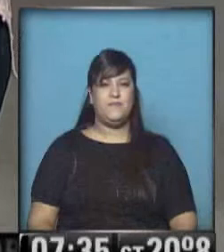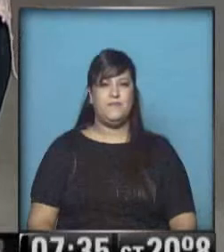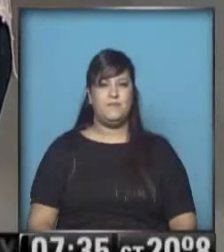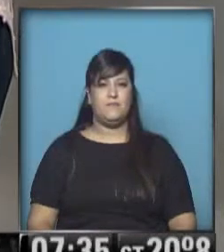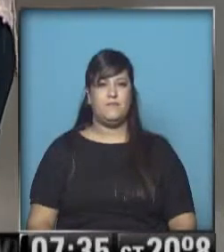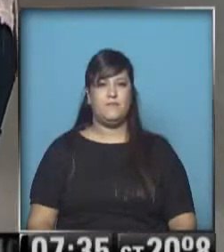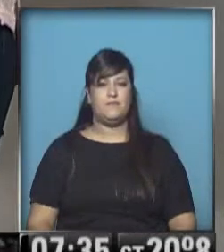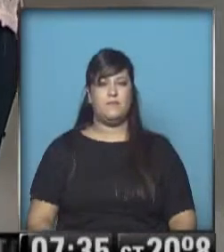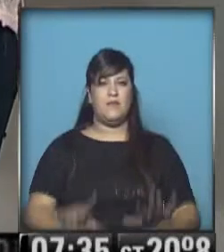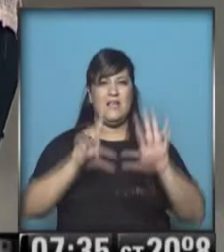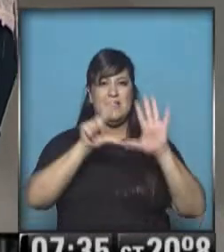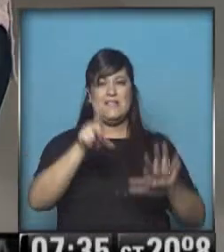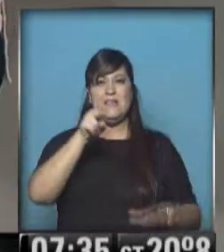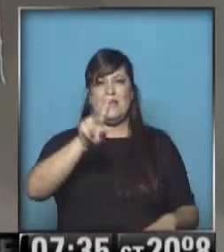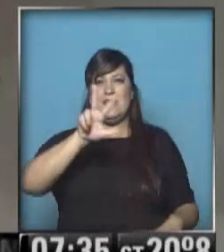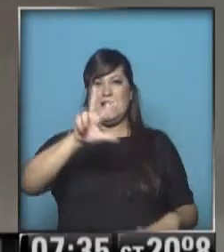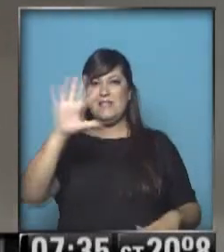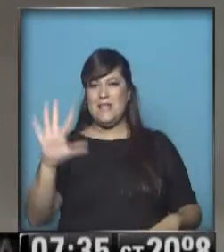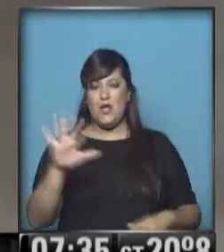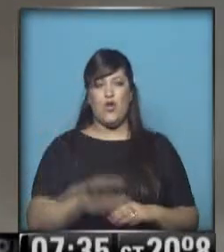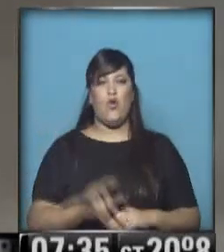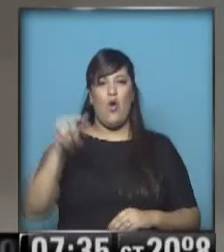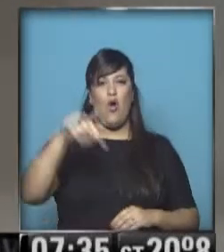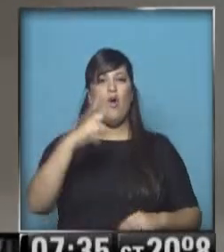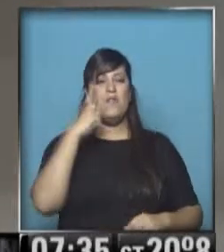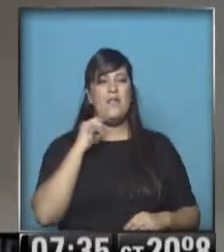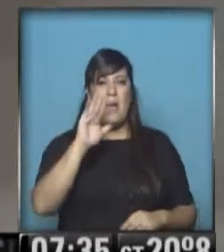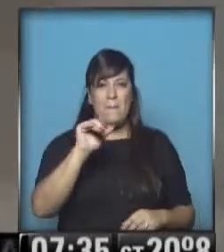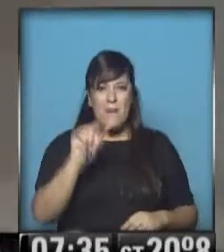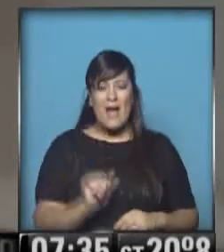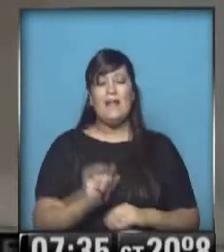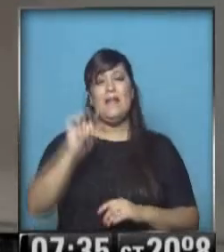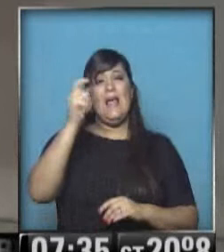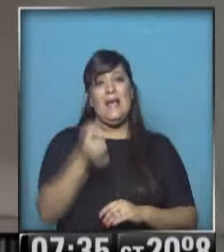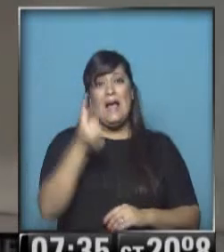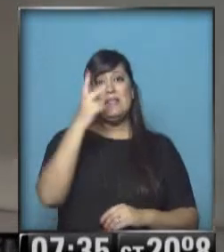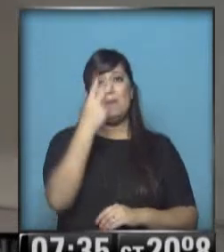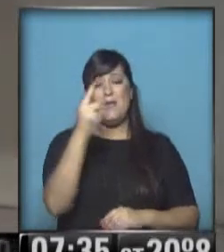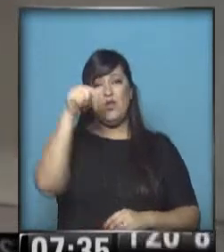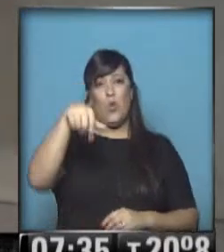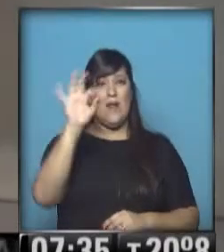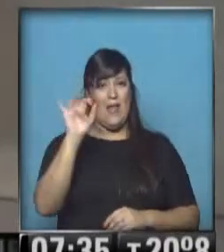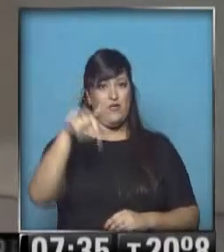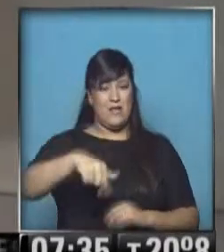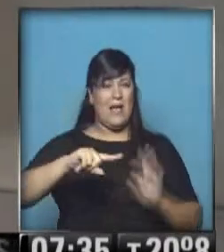Ya pasaron 35 minutos de las 7 de la mañana este martes. Te recibe con casi 21 grados aquí en el área